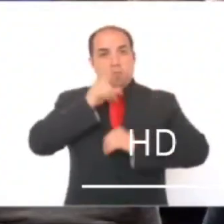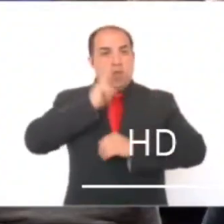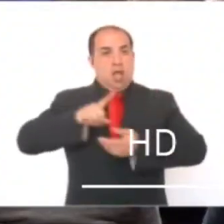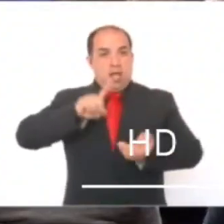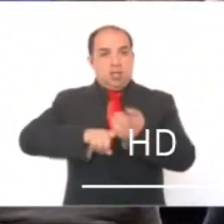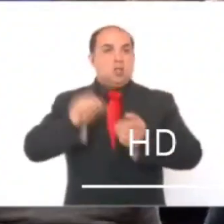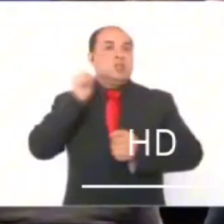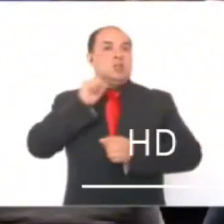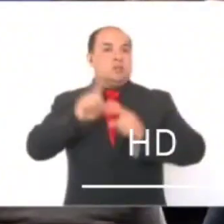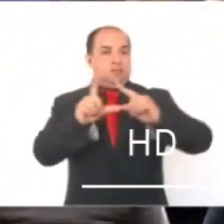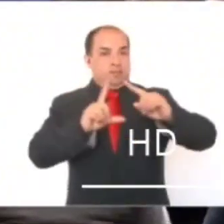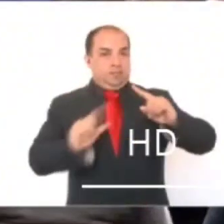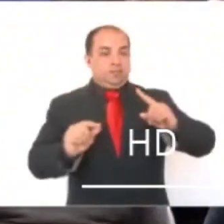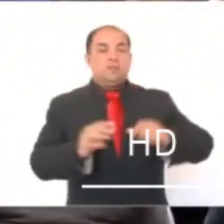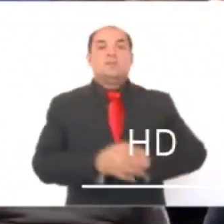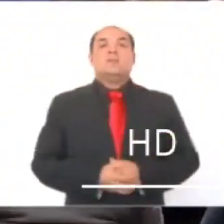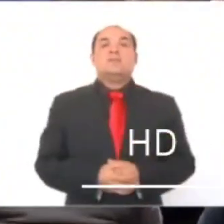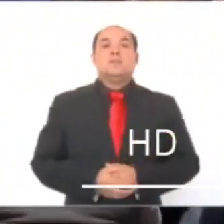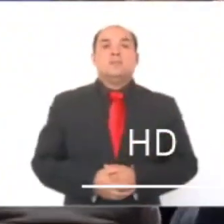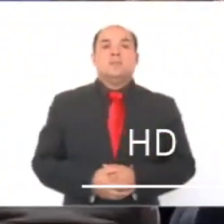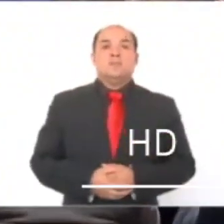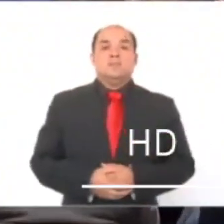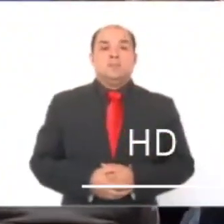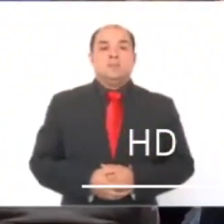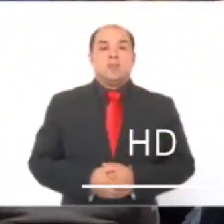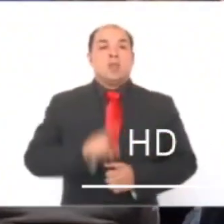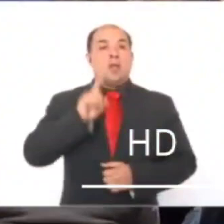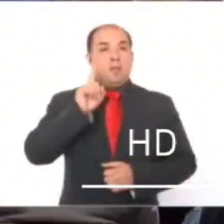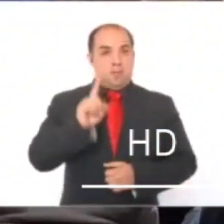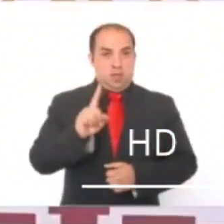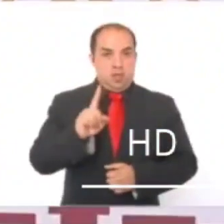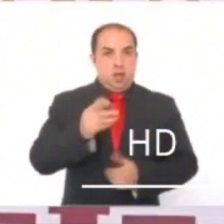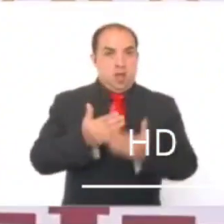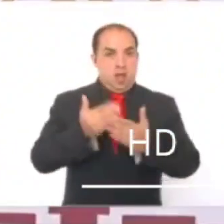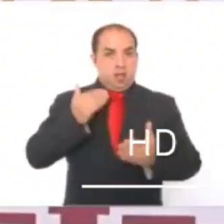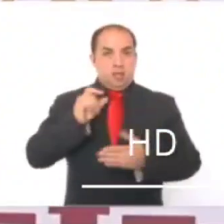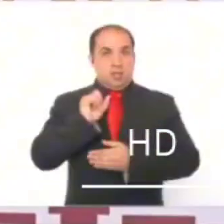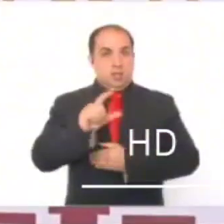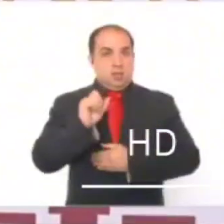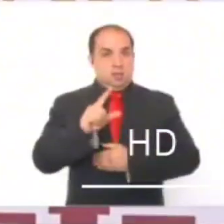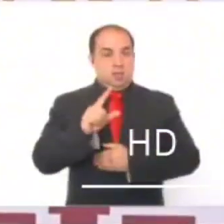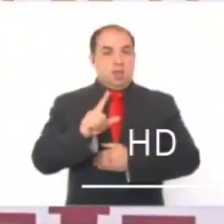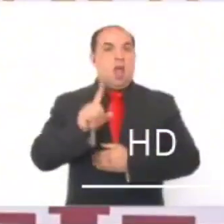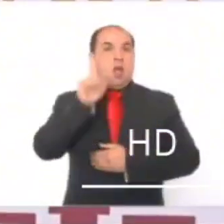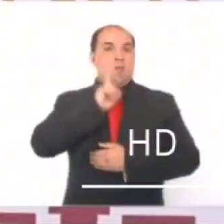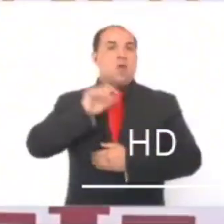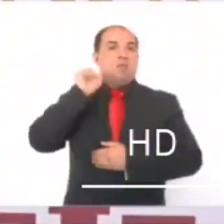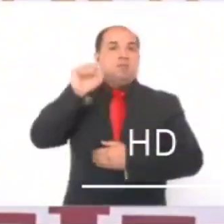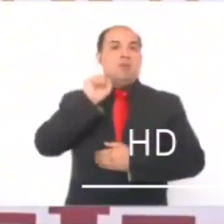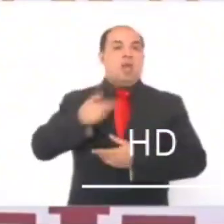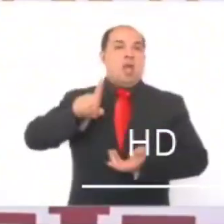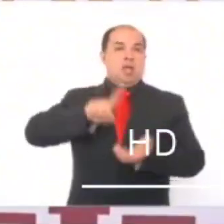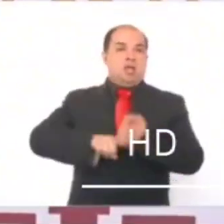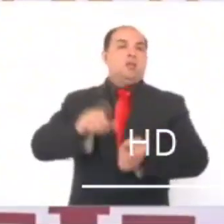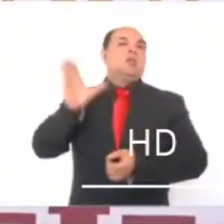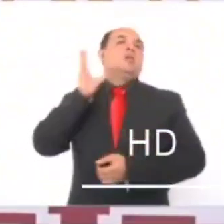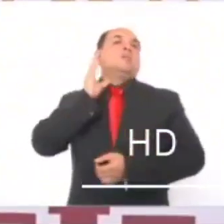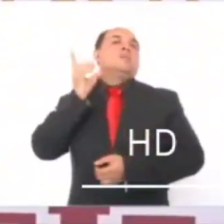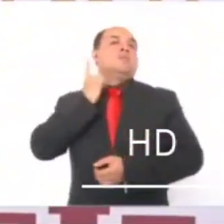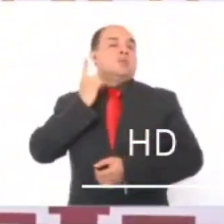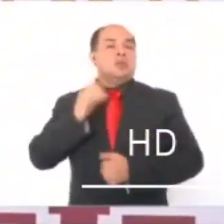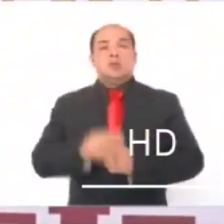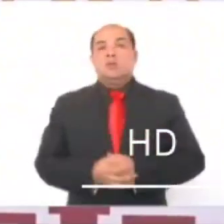del Senado de la República, pero antes también fue activista en la Cámara de